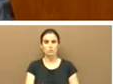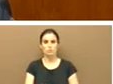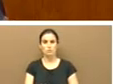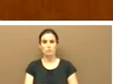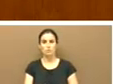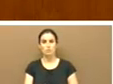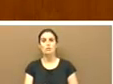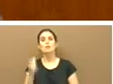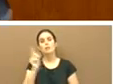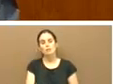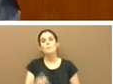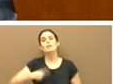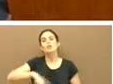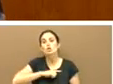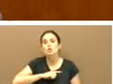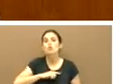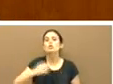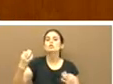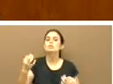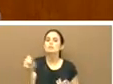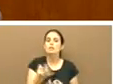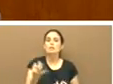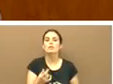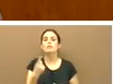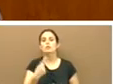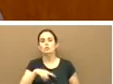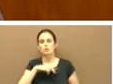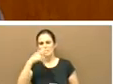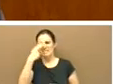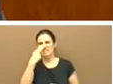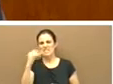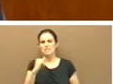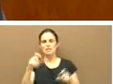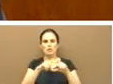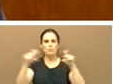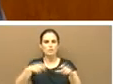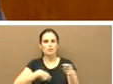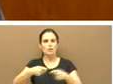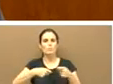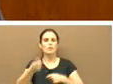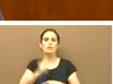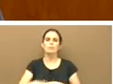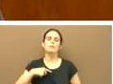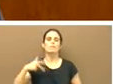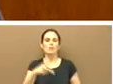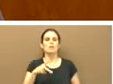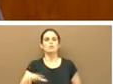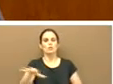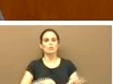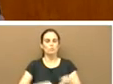Y hemos conjugado la defensa de los legítimos intereses de los empresarios del comercio y los derechos de los consumidores.